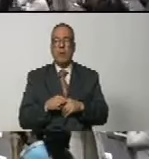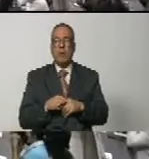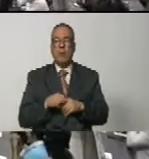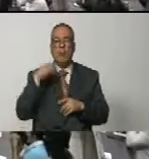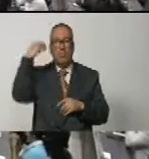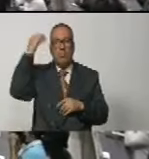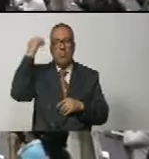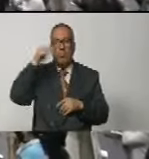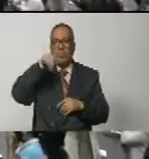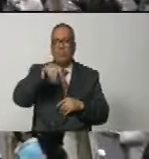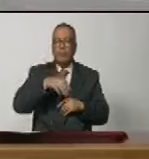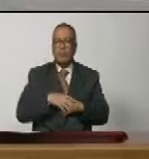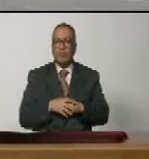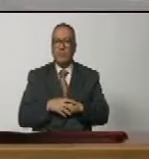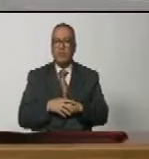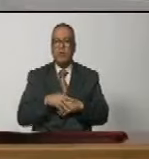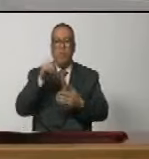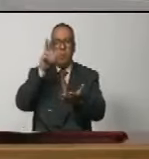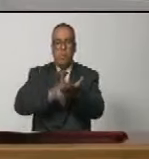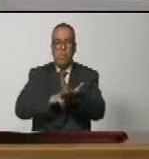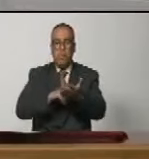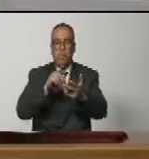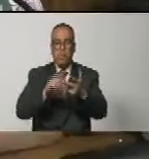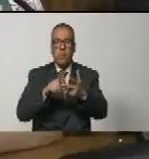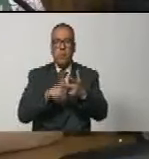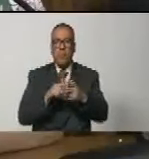En consideración. Aprobado.